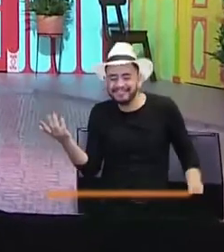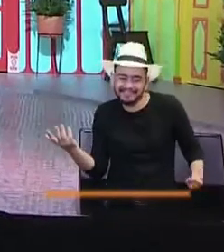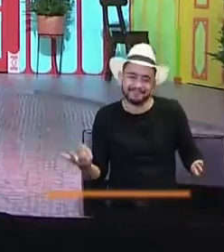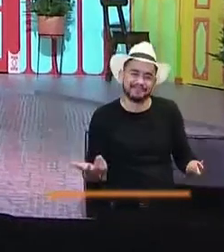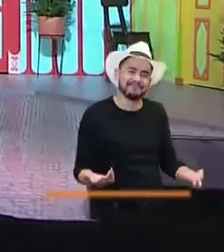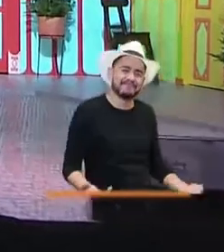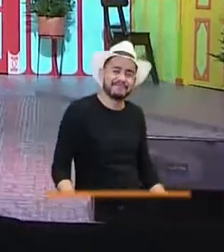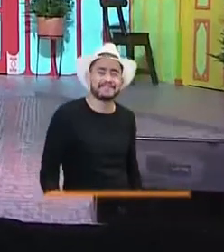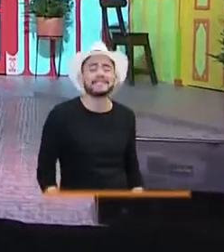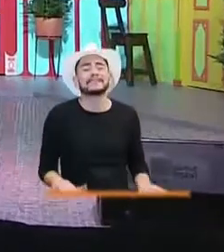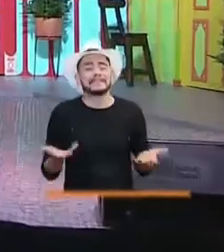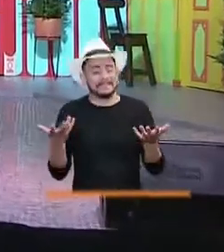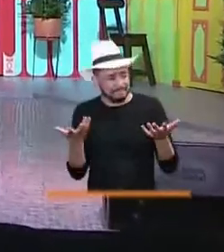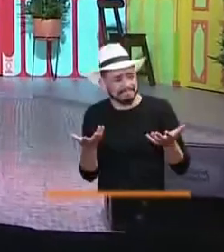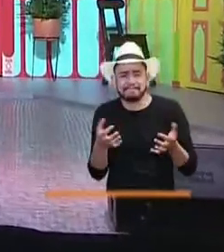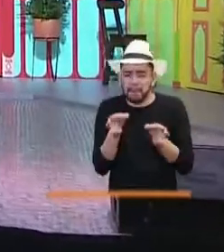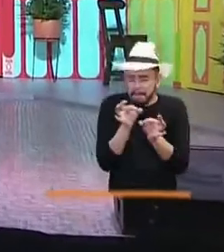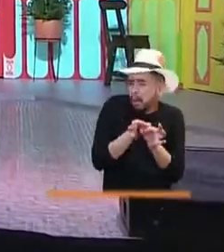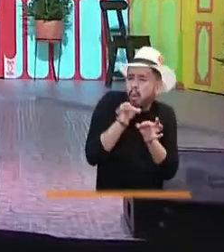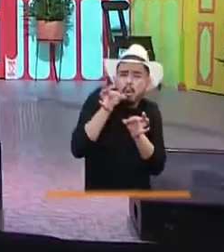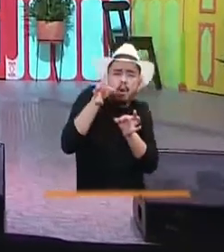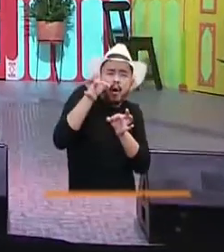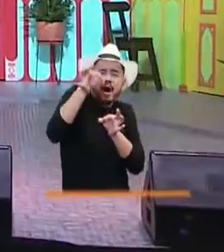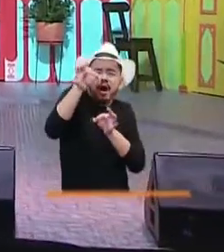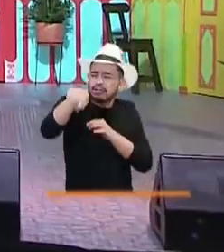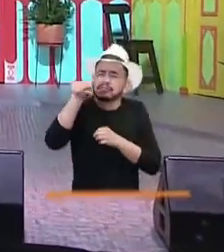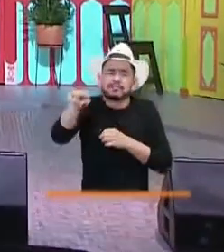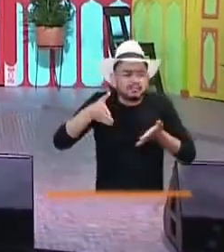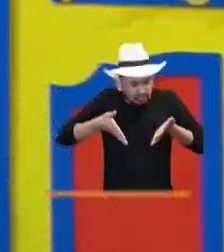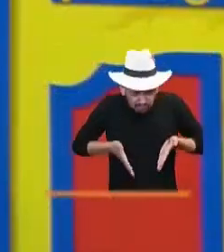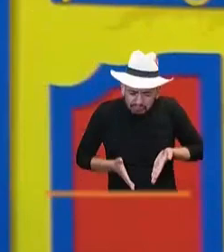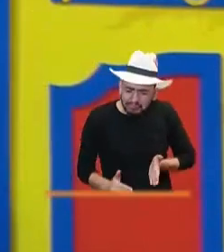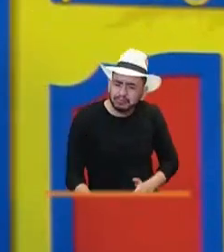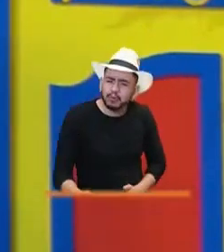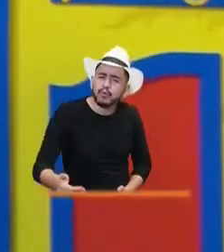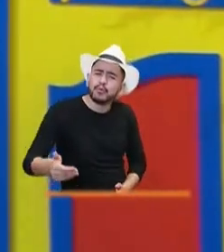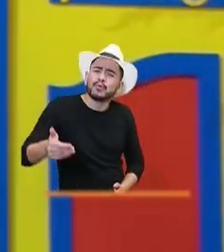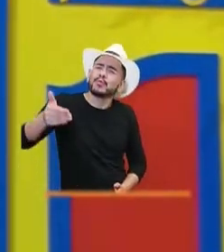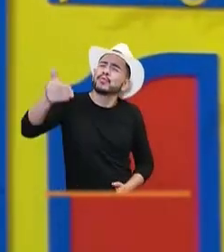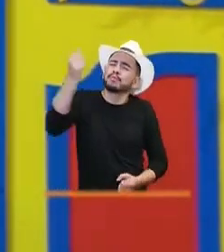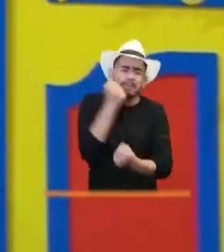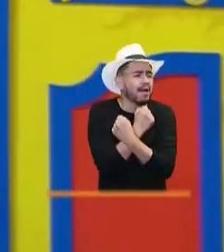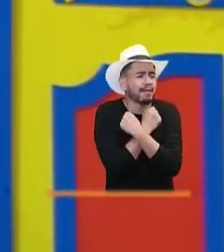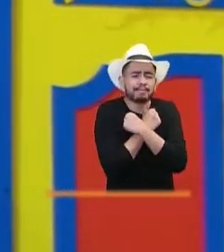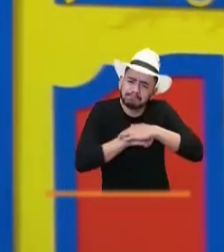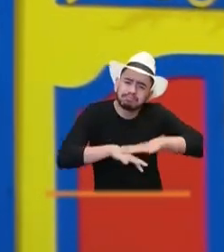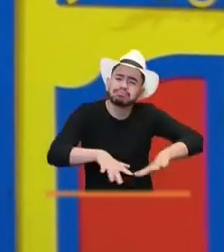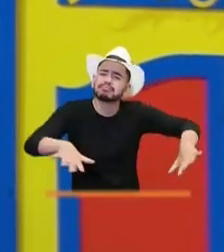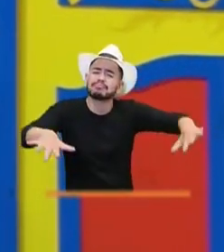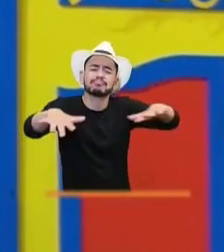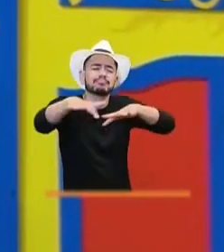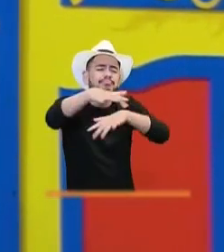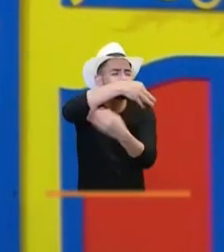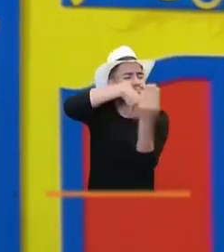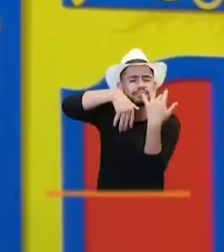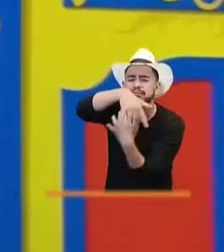pueblo tamesino el amor se sintetiza dándole una vuelta al parque